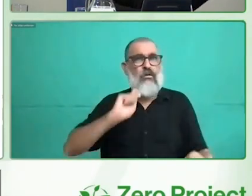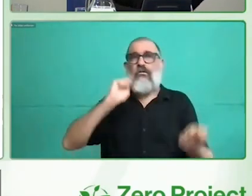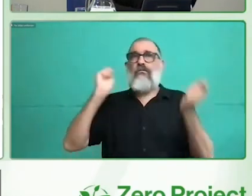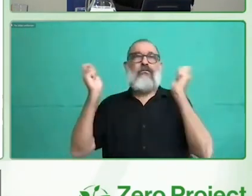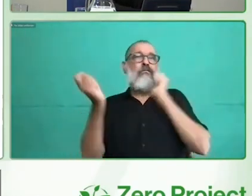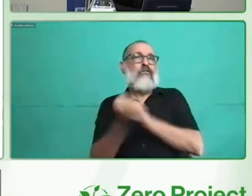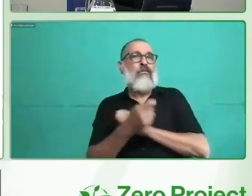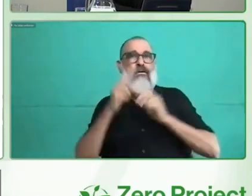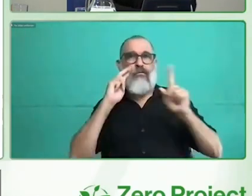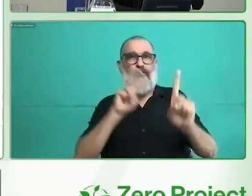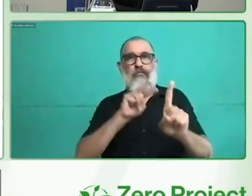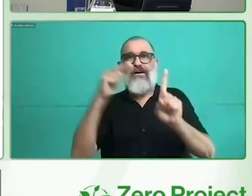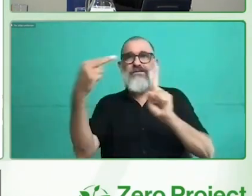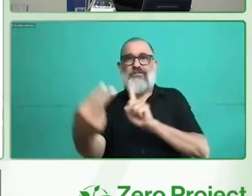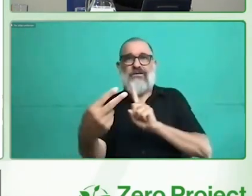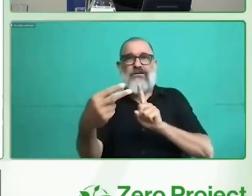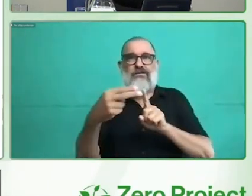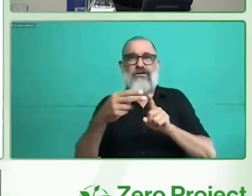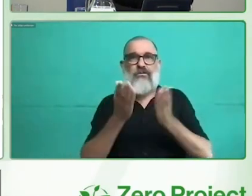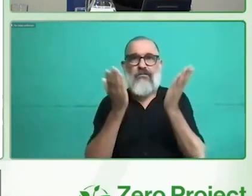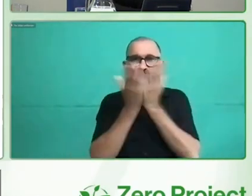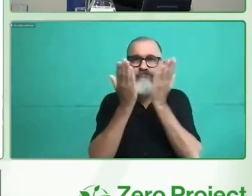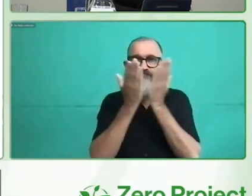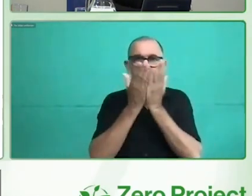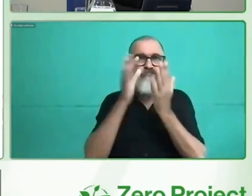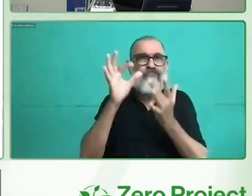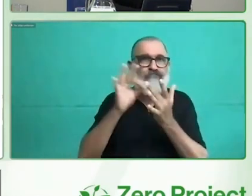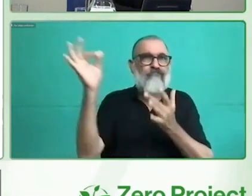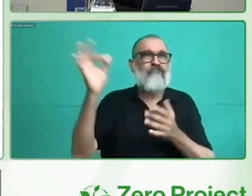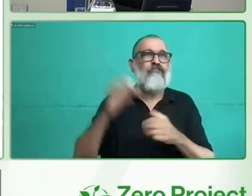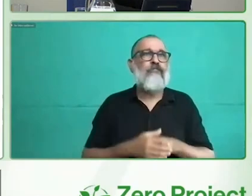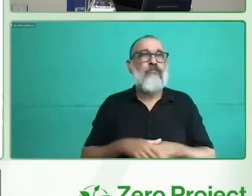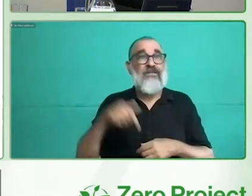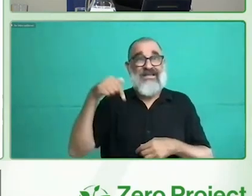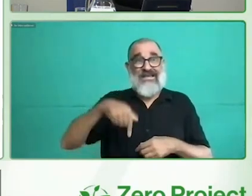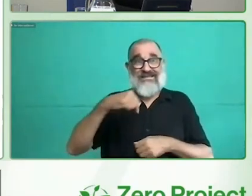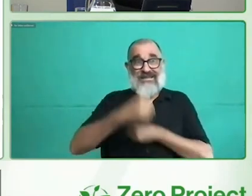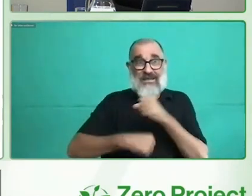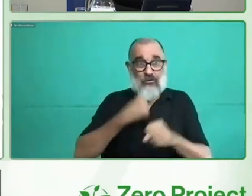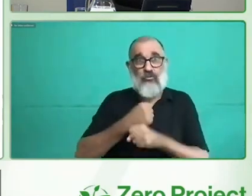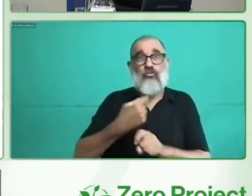varias actividades presenciales que, gracias a Dios, la pandemia nos han permitido ya